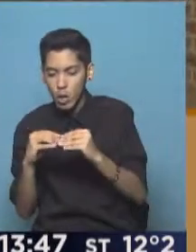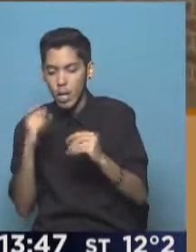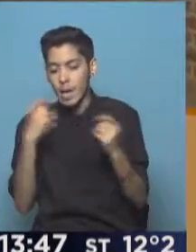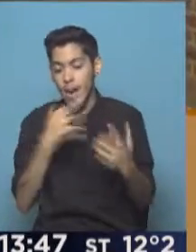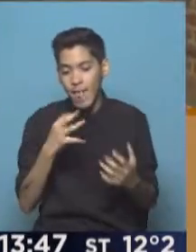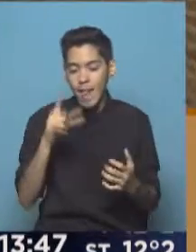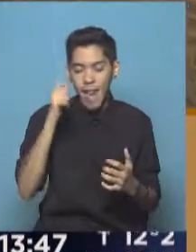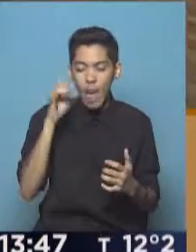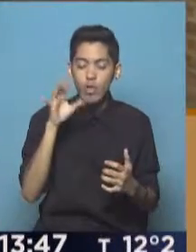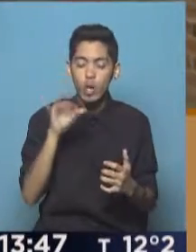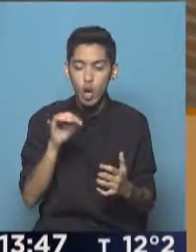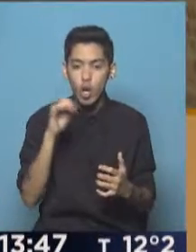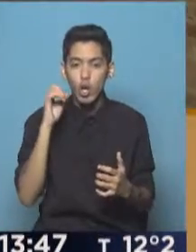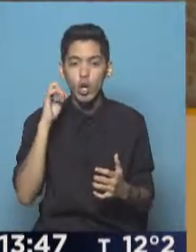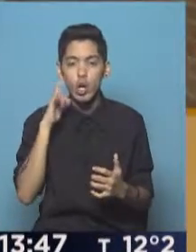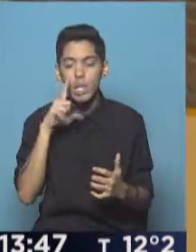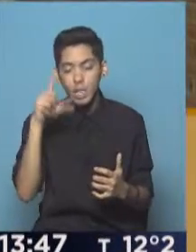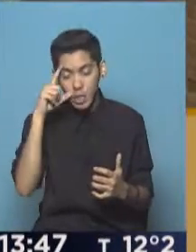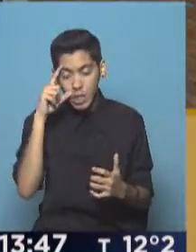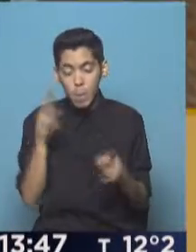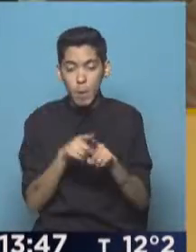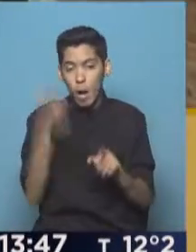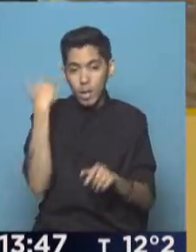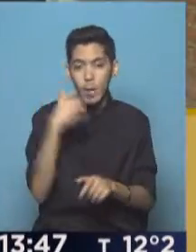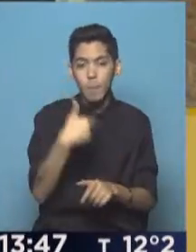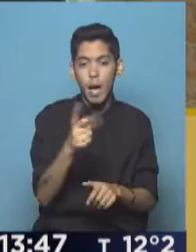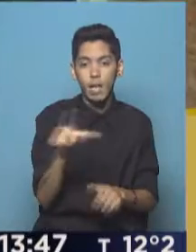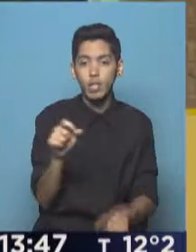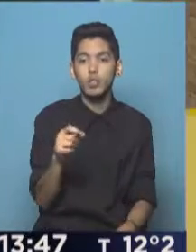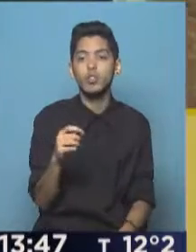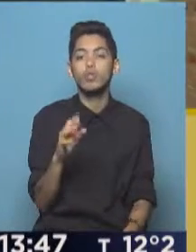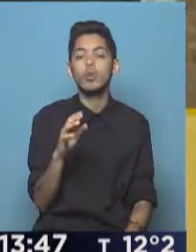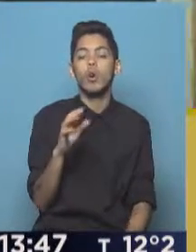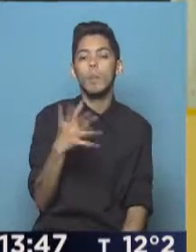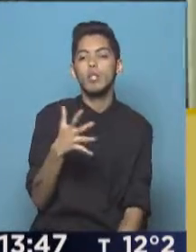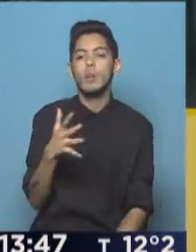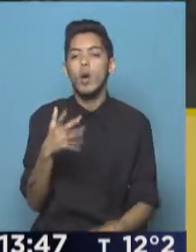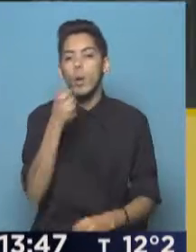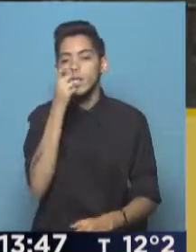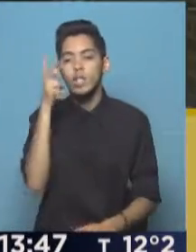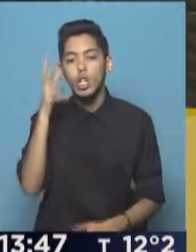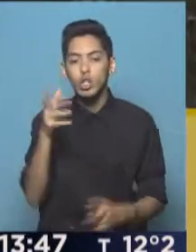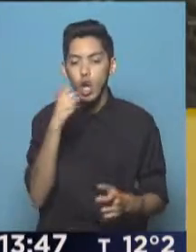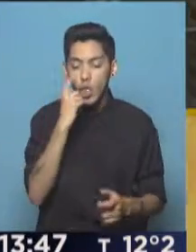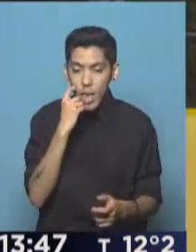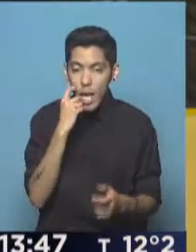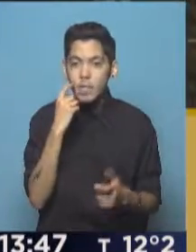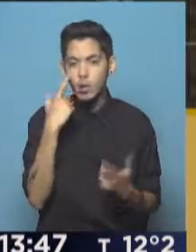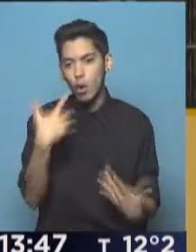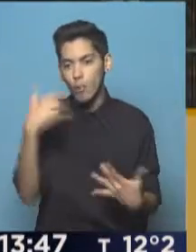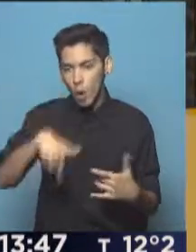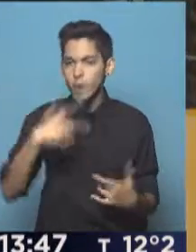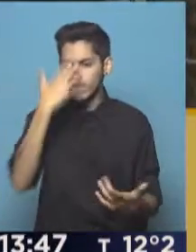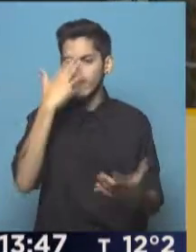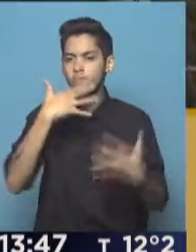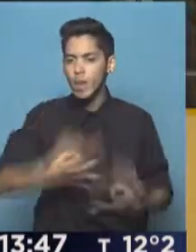todavía prófugo, como estuvo prófugo en Marcelo Mayo durante casi 28 días, casi un mes, y decidió, por supuesto, enfrentar a la justicia